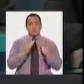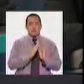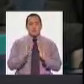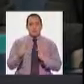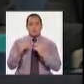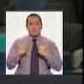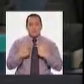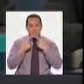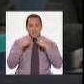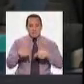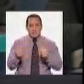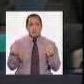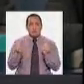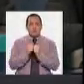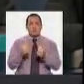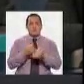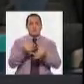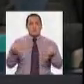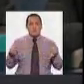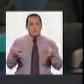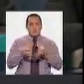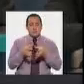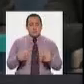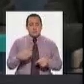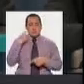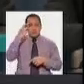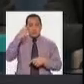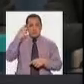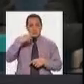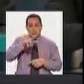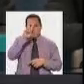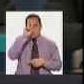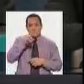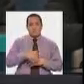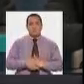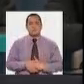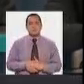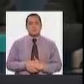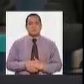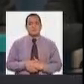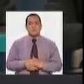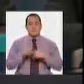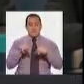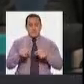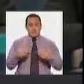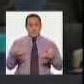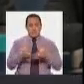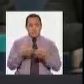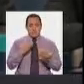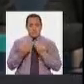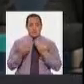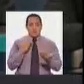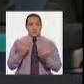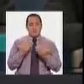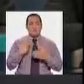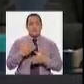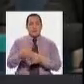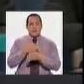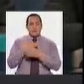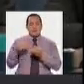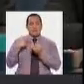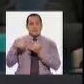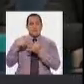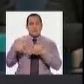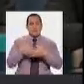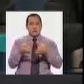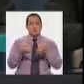debería ser acompañado por todos los actores políticos del país. Y en ese escenario, participantes de